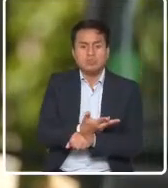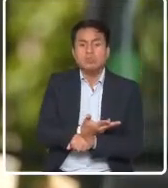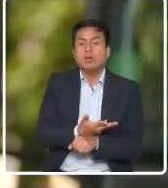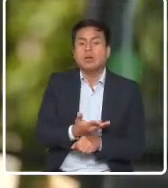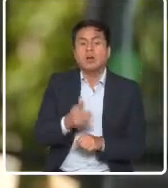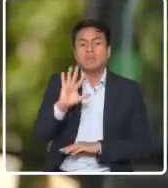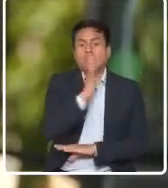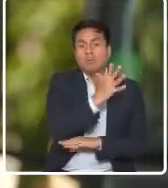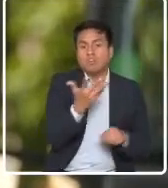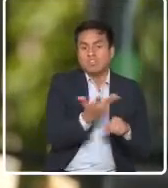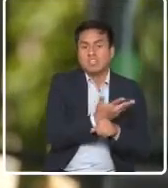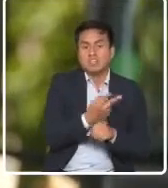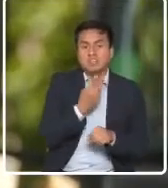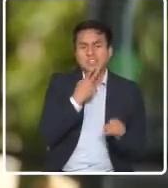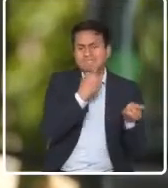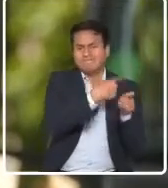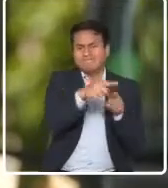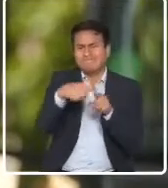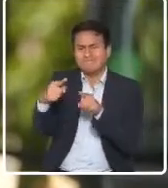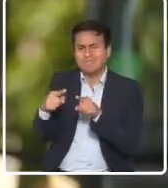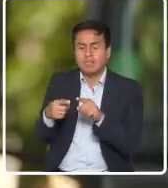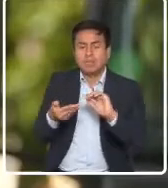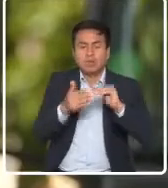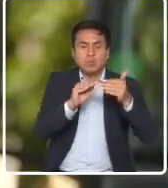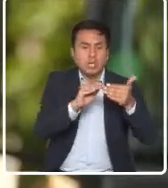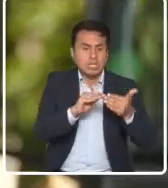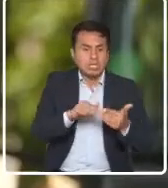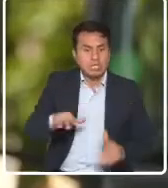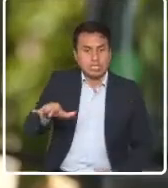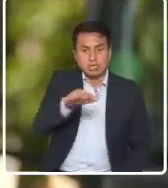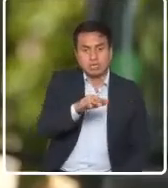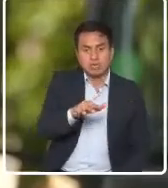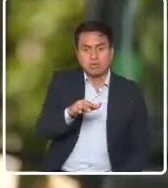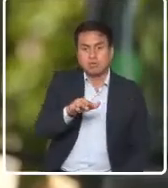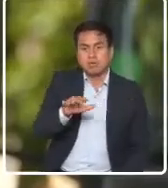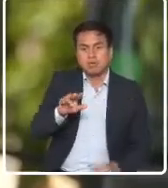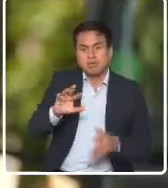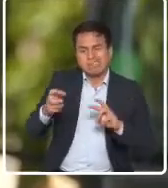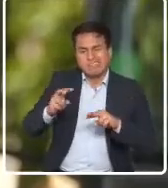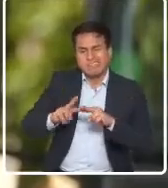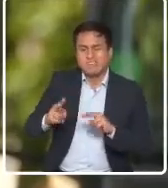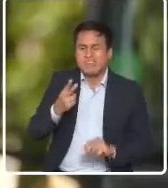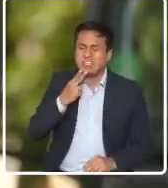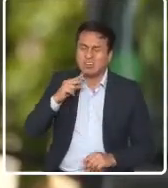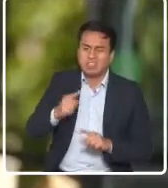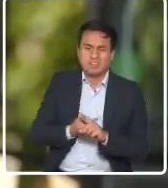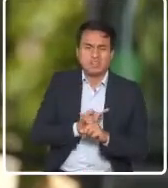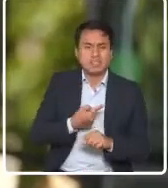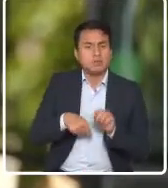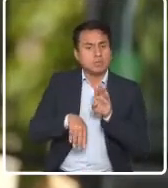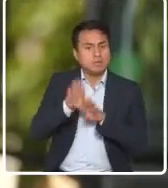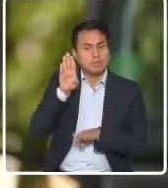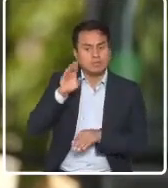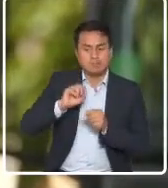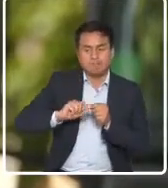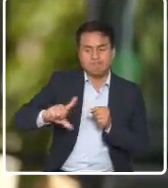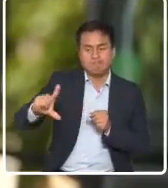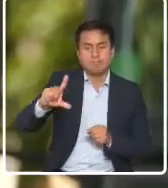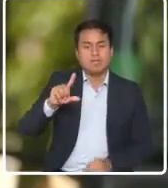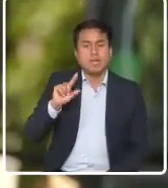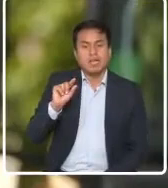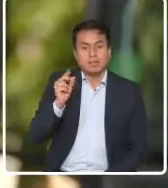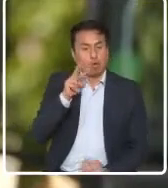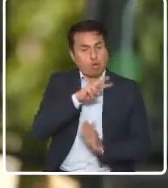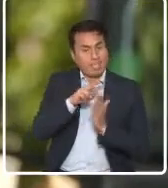Causan daño a los bosques, a su biodiversidad, a comunidades enteras que se ven obligadas a reconstruir sus vidas y muchas veces partir desde cero. Leía